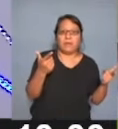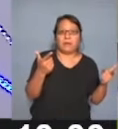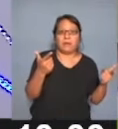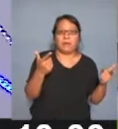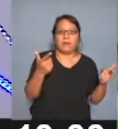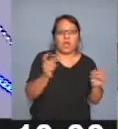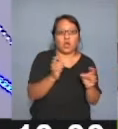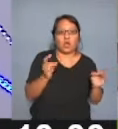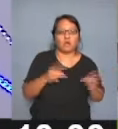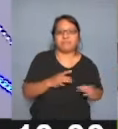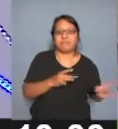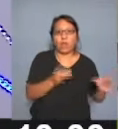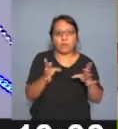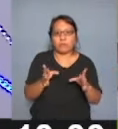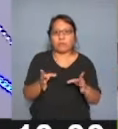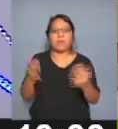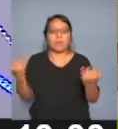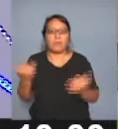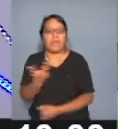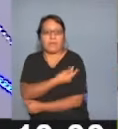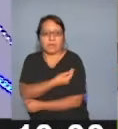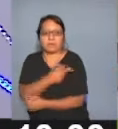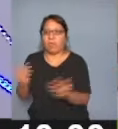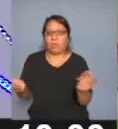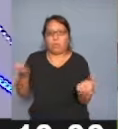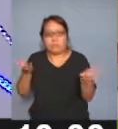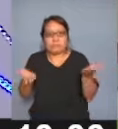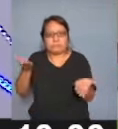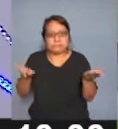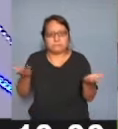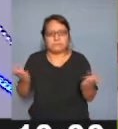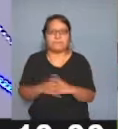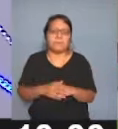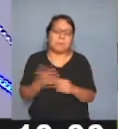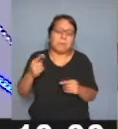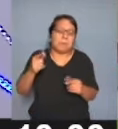esquemas y que ahora sí lo está haciendo, algo que está bien también, ¿no? Sí, exactamente. Bueno, es como...